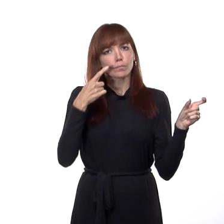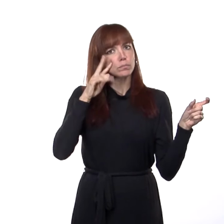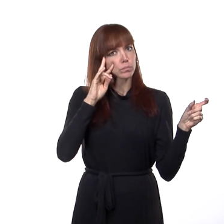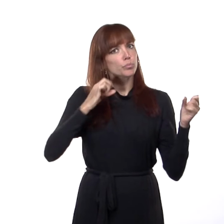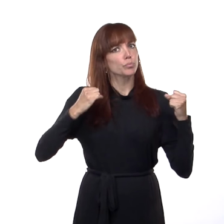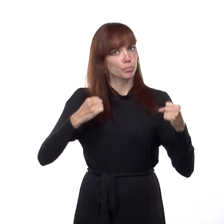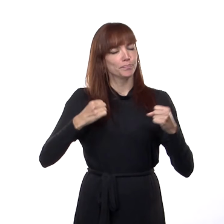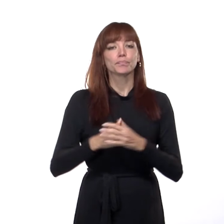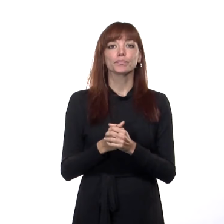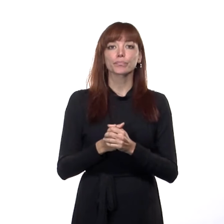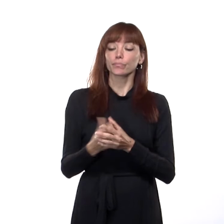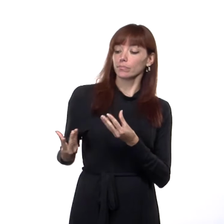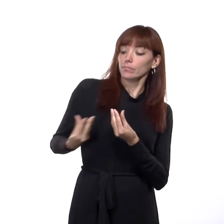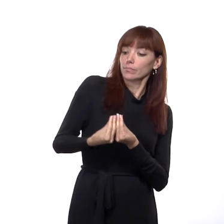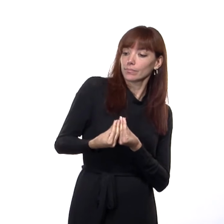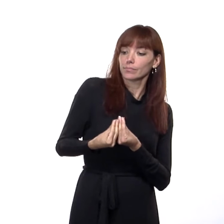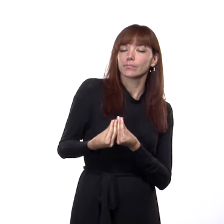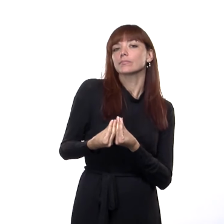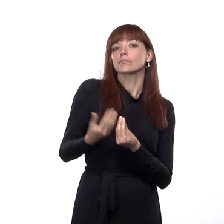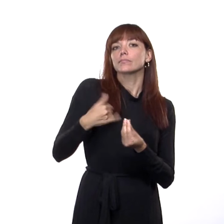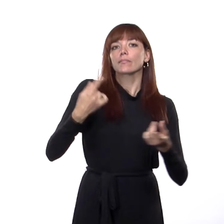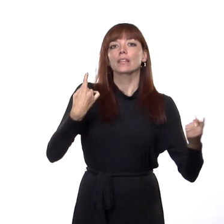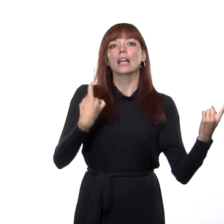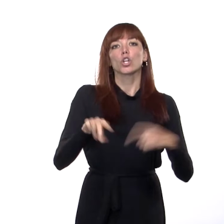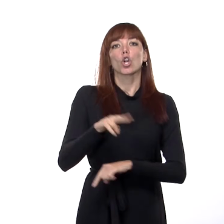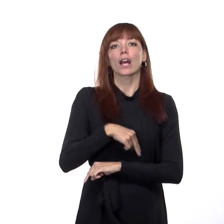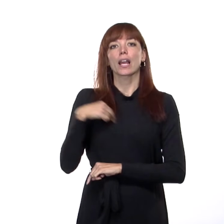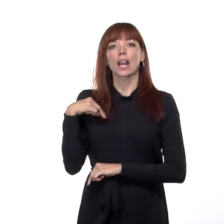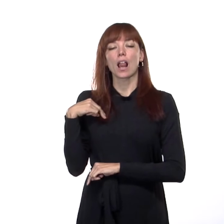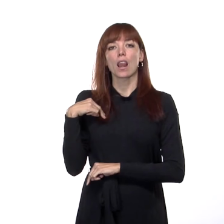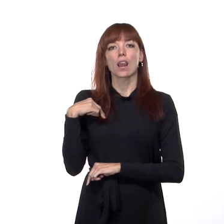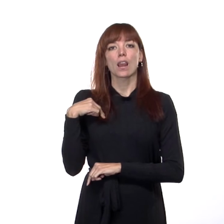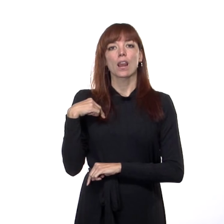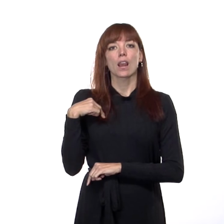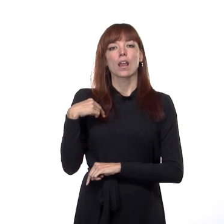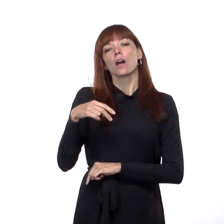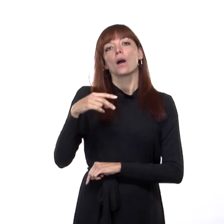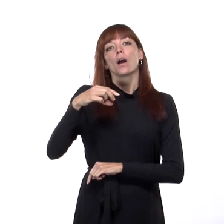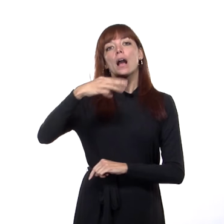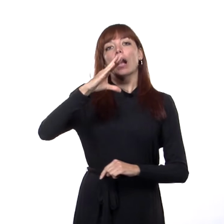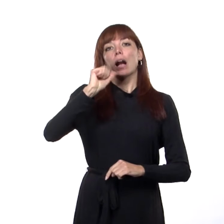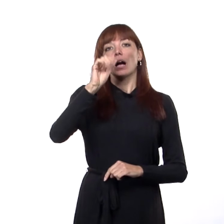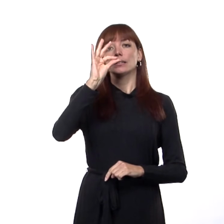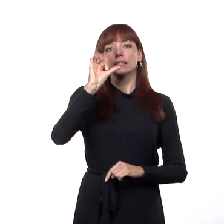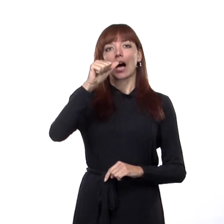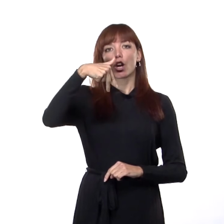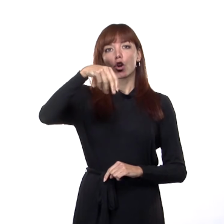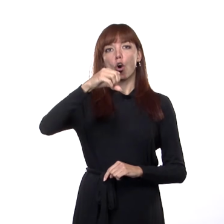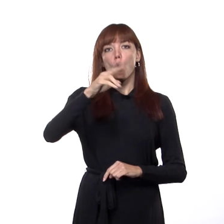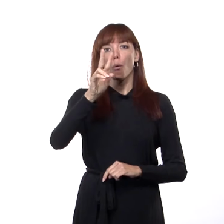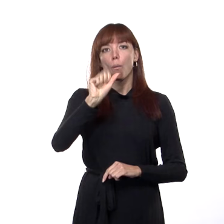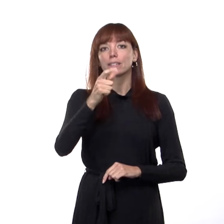tenemos con nosotros al director general de defensa manuel casanova por favor tenemos también